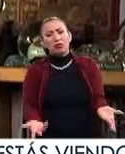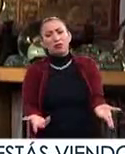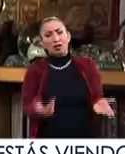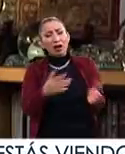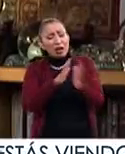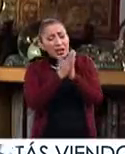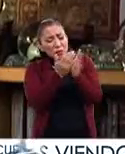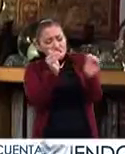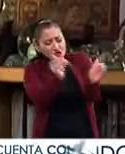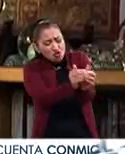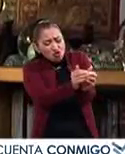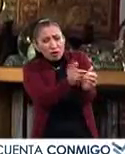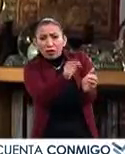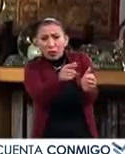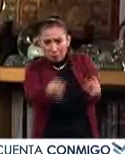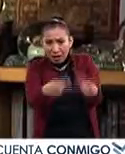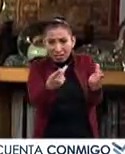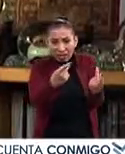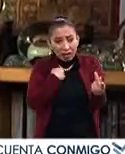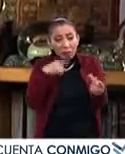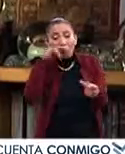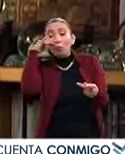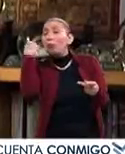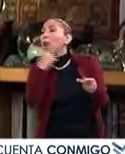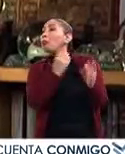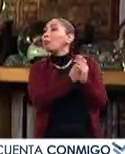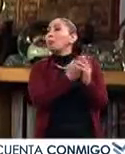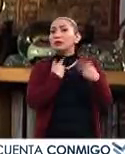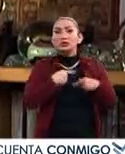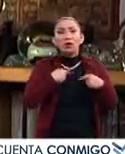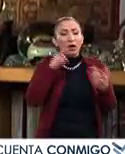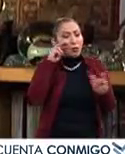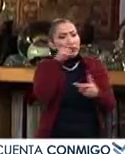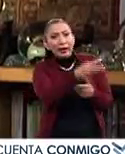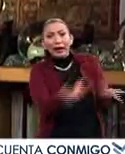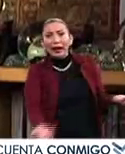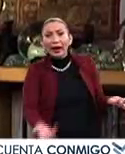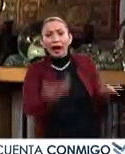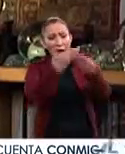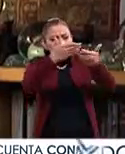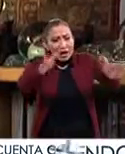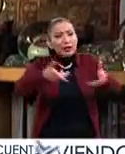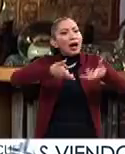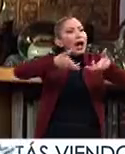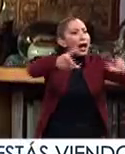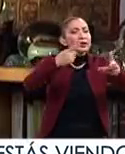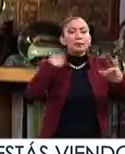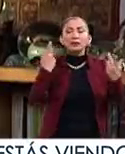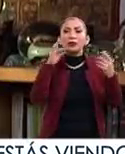pequeña librería que no nos deja el lugar al que le pagamos la renta, que tenga puerta abierta a la calle.